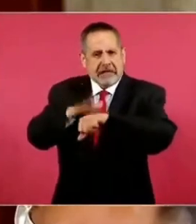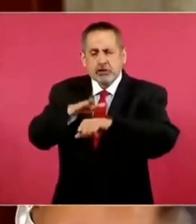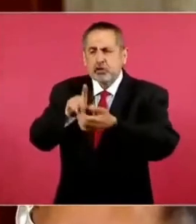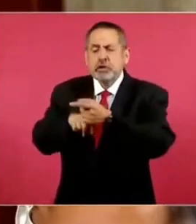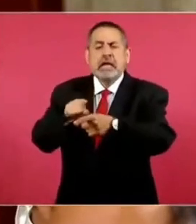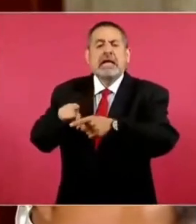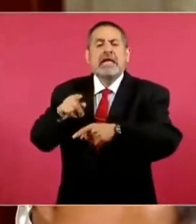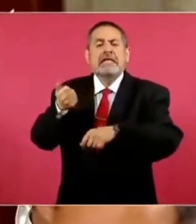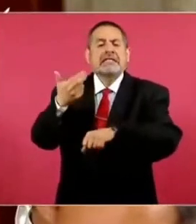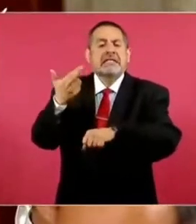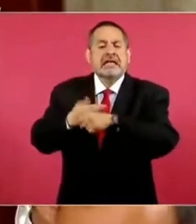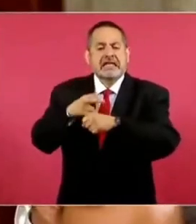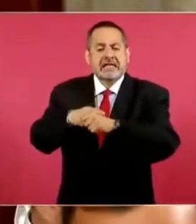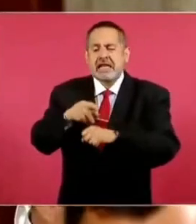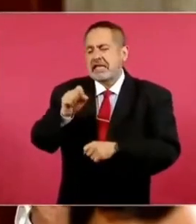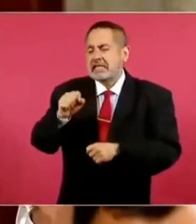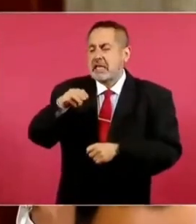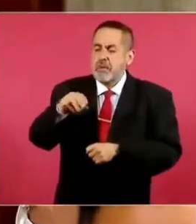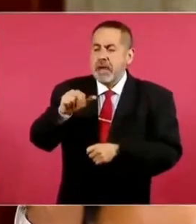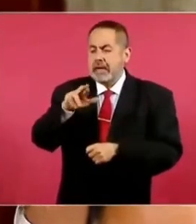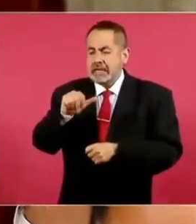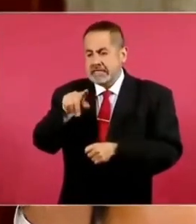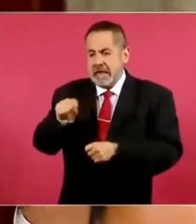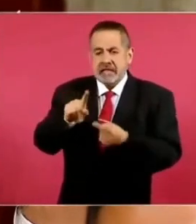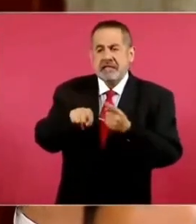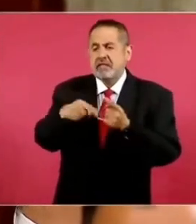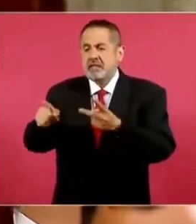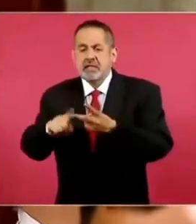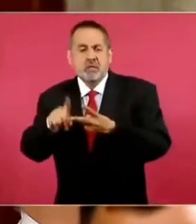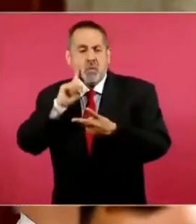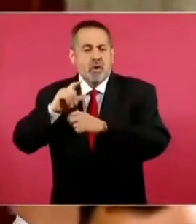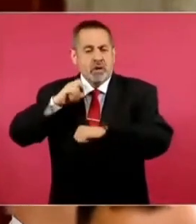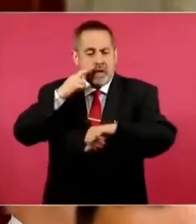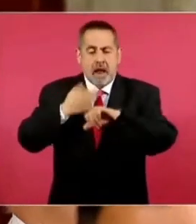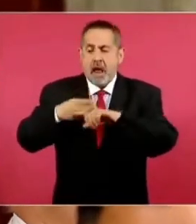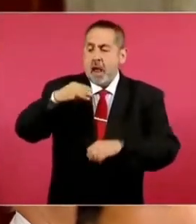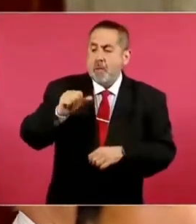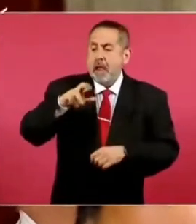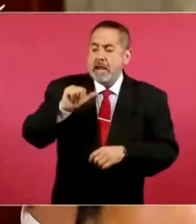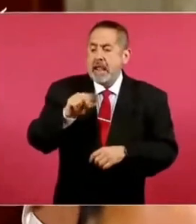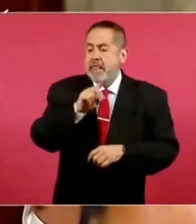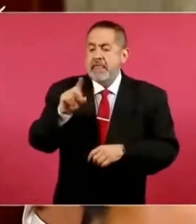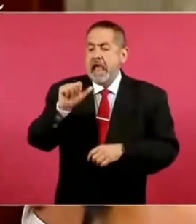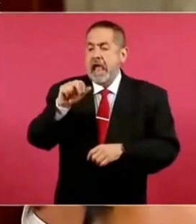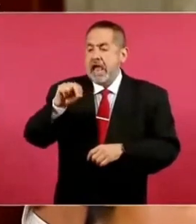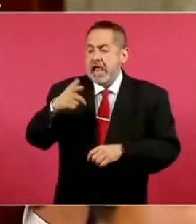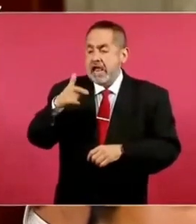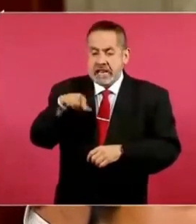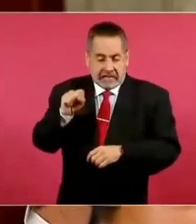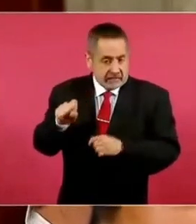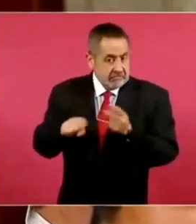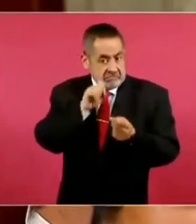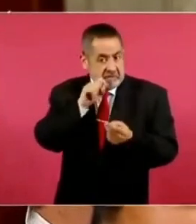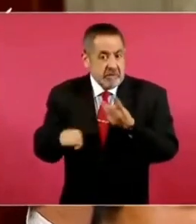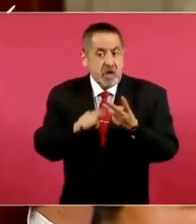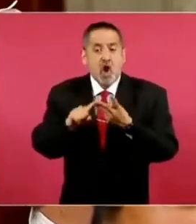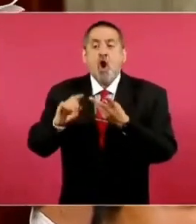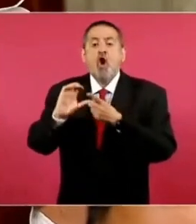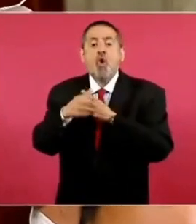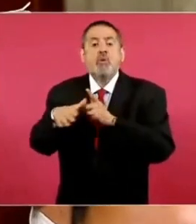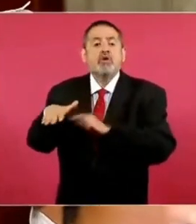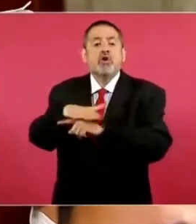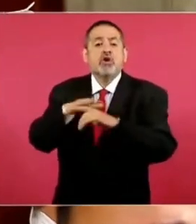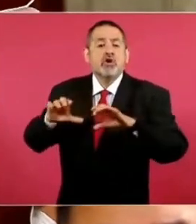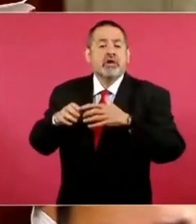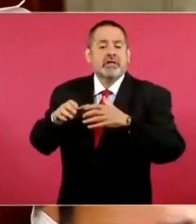recursos naturales y su dirección de vida Silvestre a cargo de María de los Ángeles CCH así como la Comisión Nacional de áreas naturales